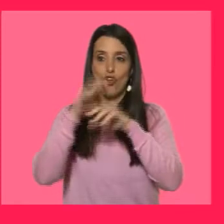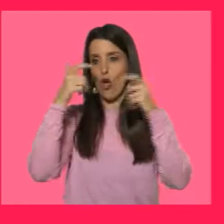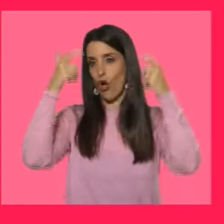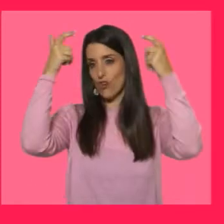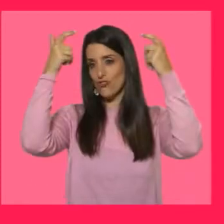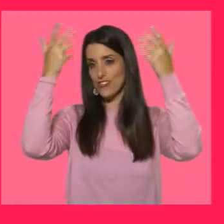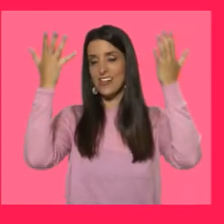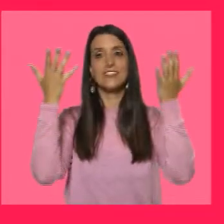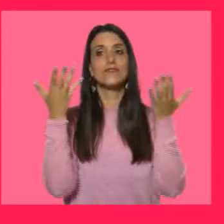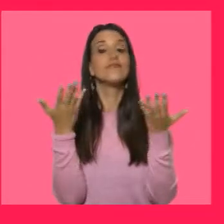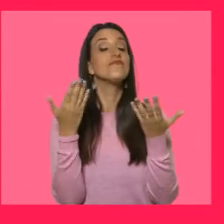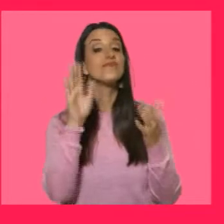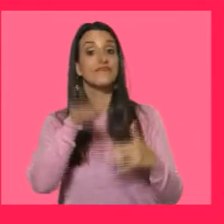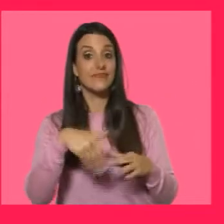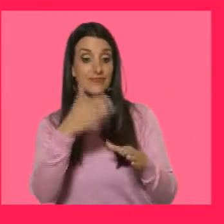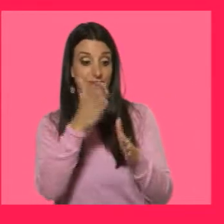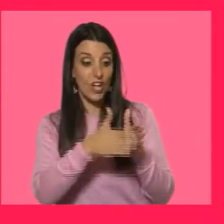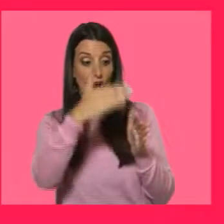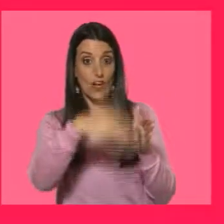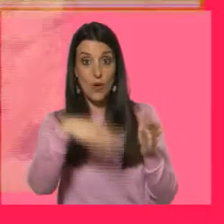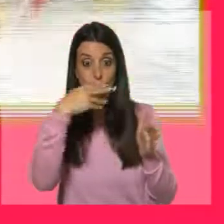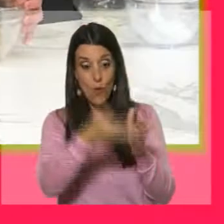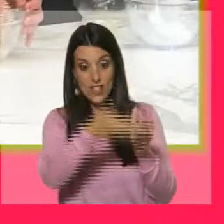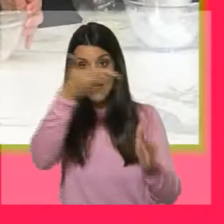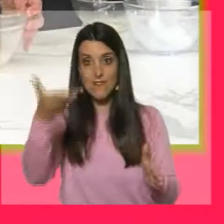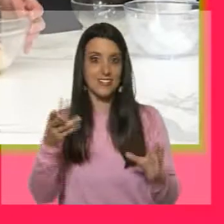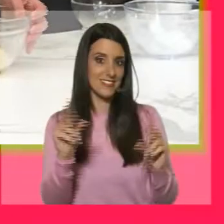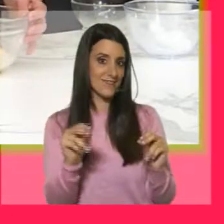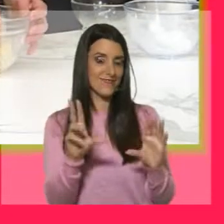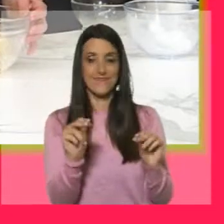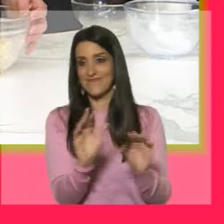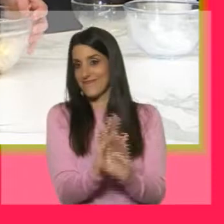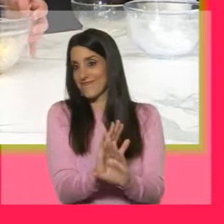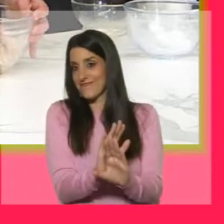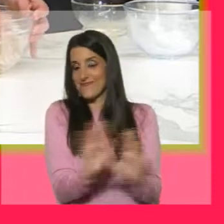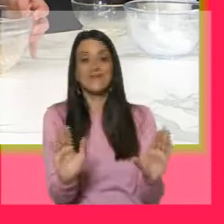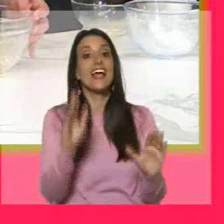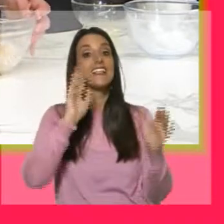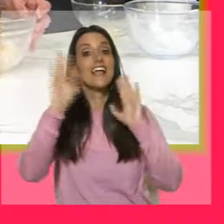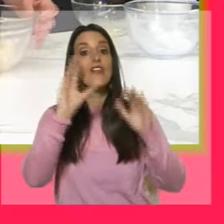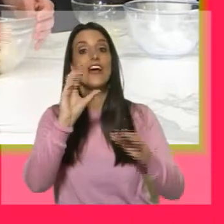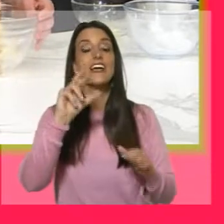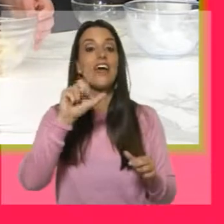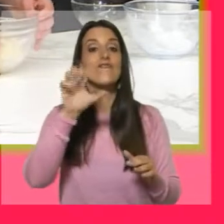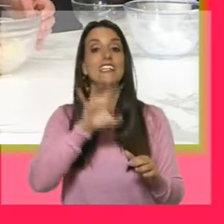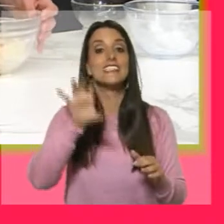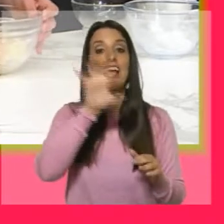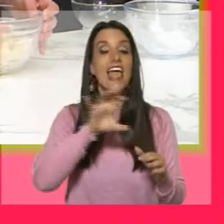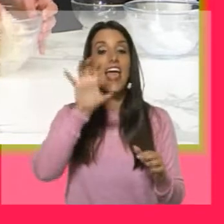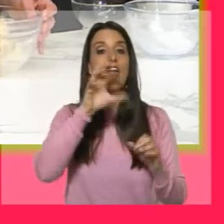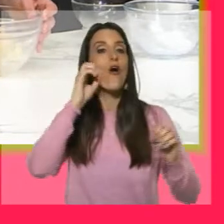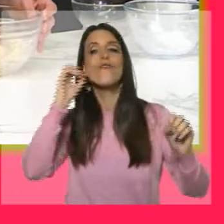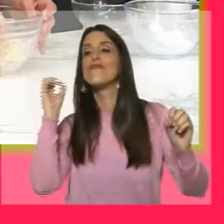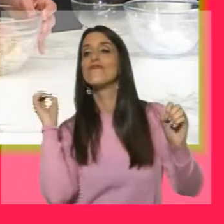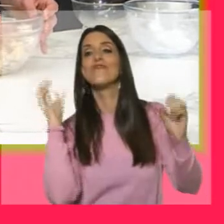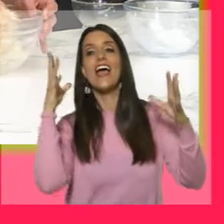por esta super receta. Bueno, cuando la cortemos después al final del programa, nos imaginen que si la ven así ya dicen eso. Lo saluda Carmen del Cerro. Carmen, te mandamos un